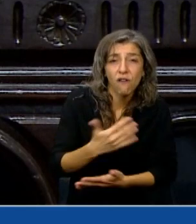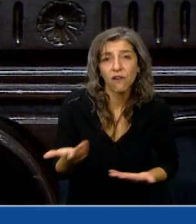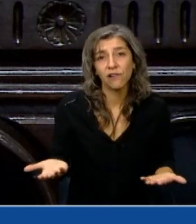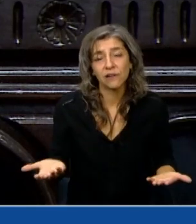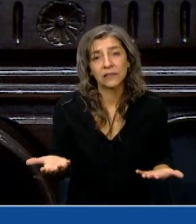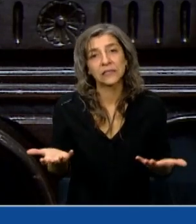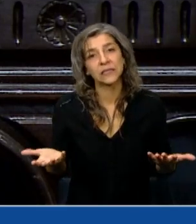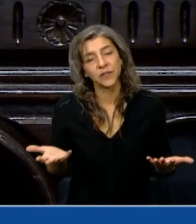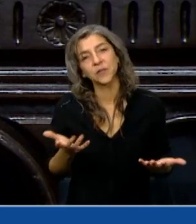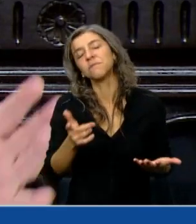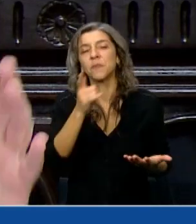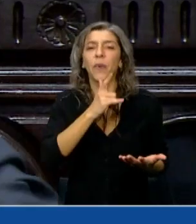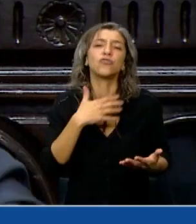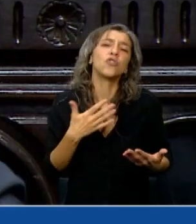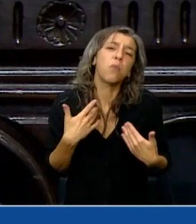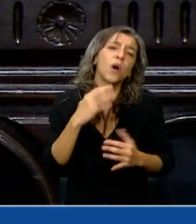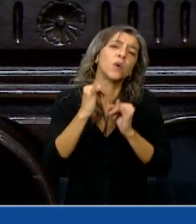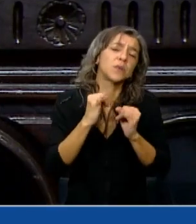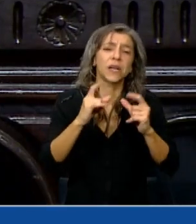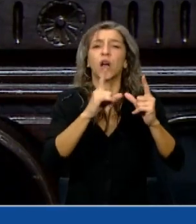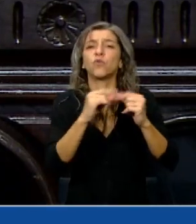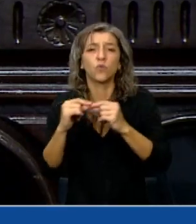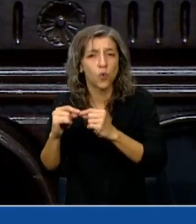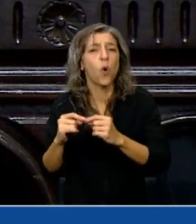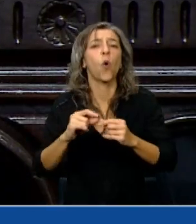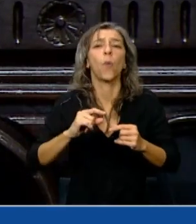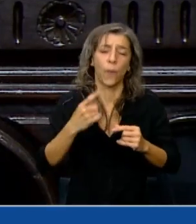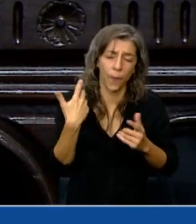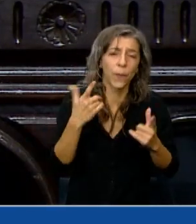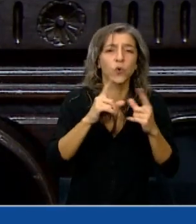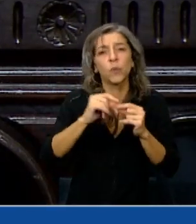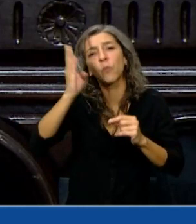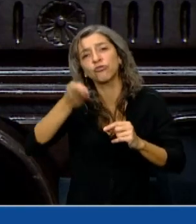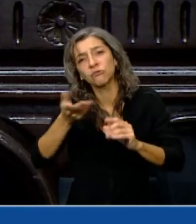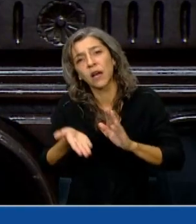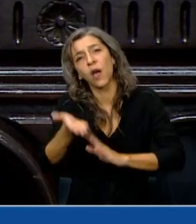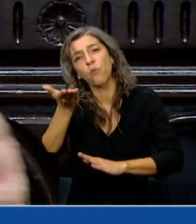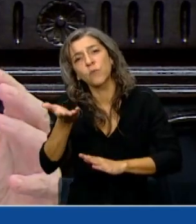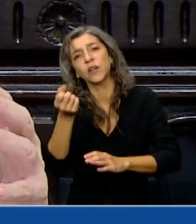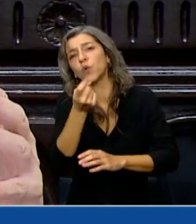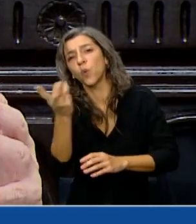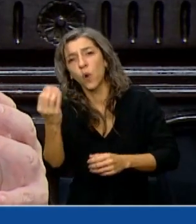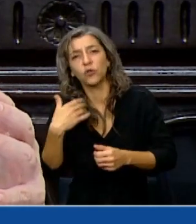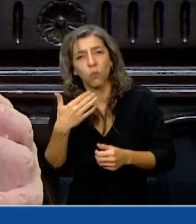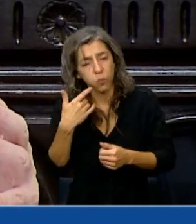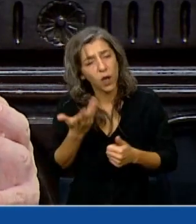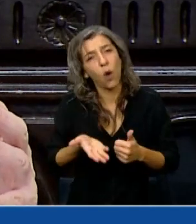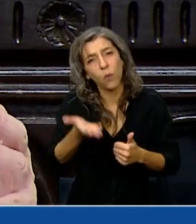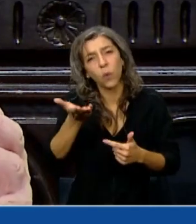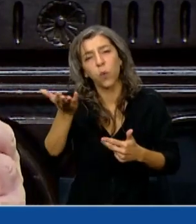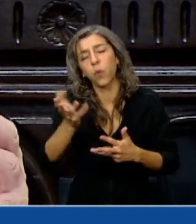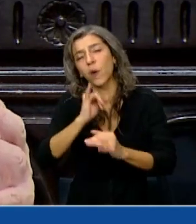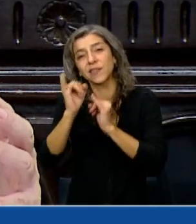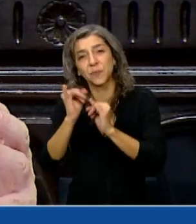con esto podría tirarnos mil números, cuánto subió el índice de contratos de locación, cuánto subió todo, mientras lo